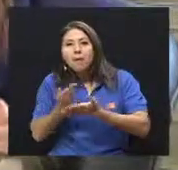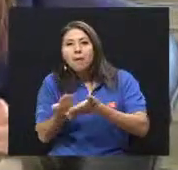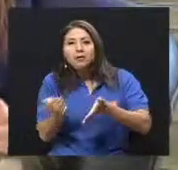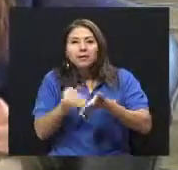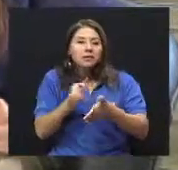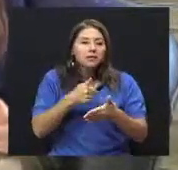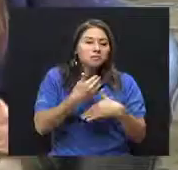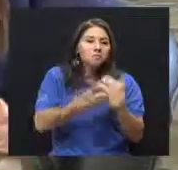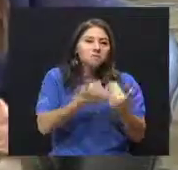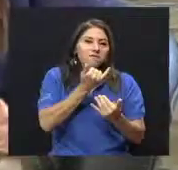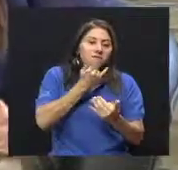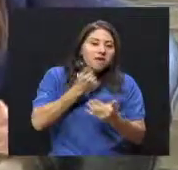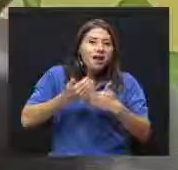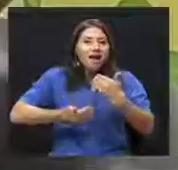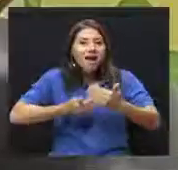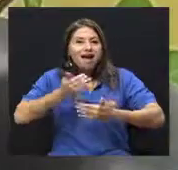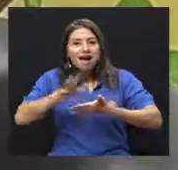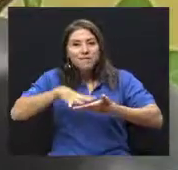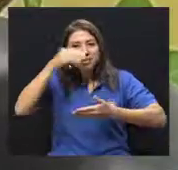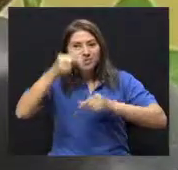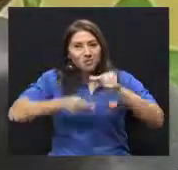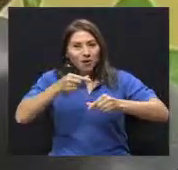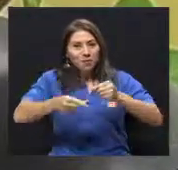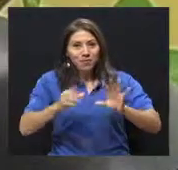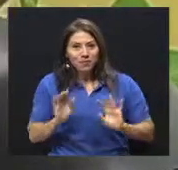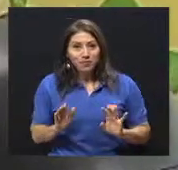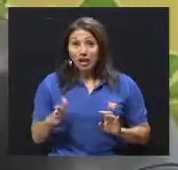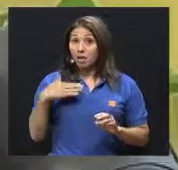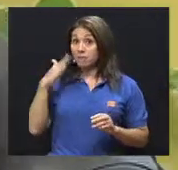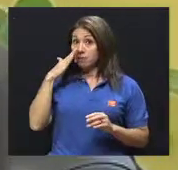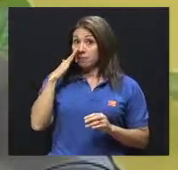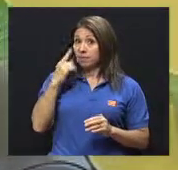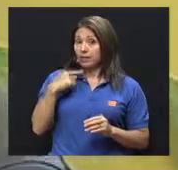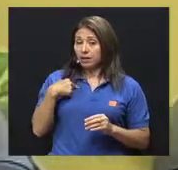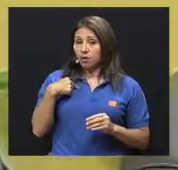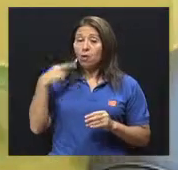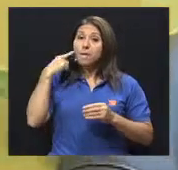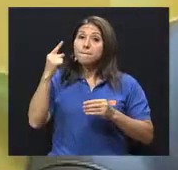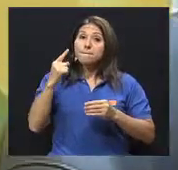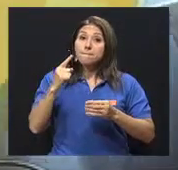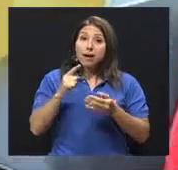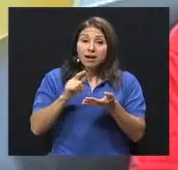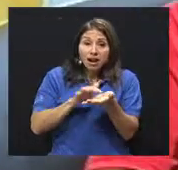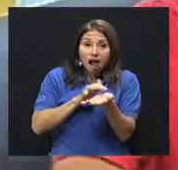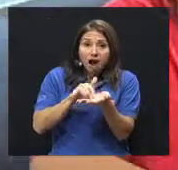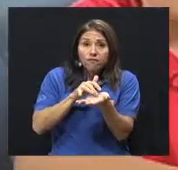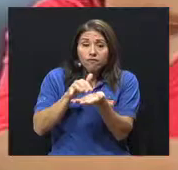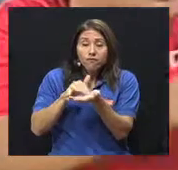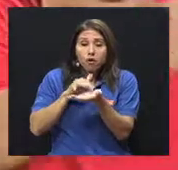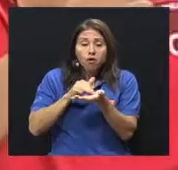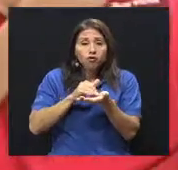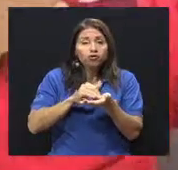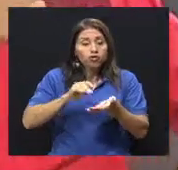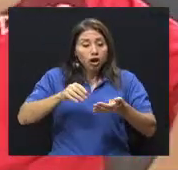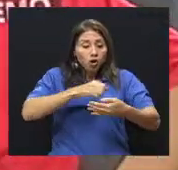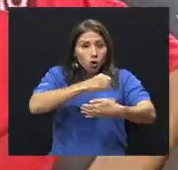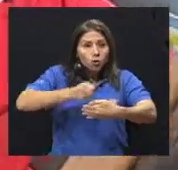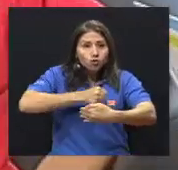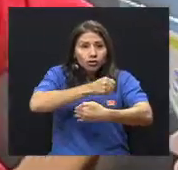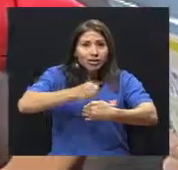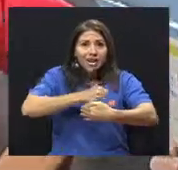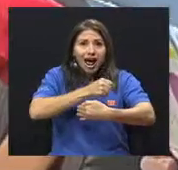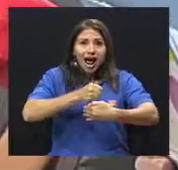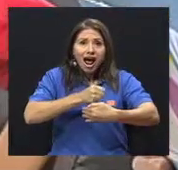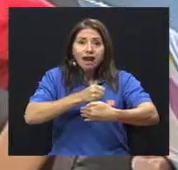ahí uno va aprendiendo poco a poco, ¿verdad? Mi mamá me dijo que para hacer el arroz no hay que hacer ni